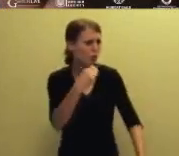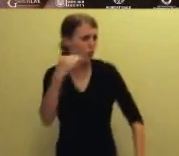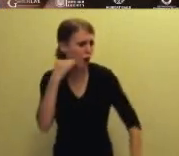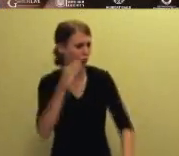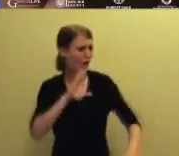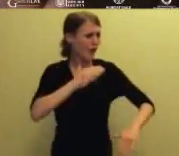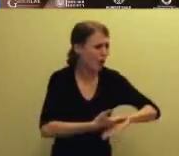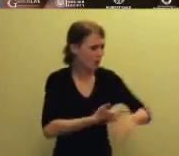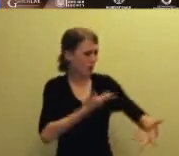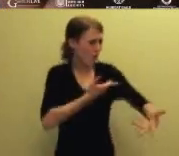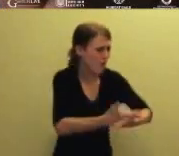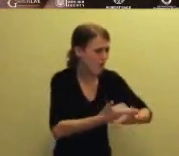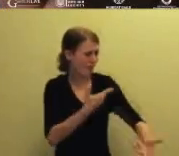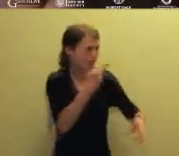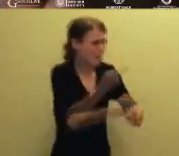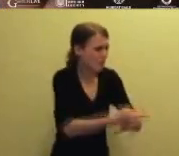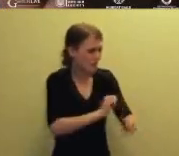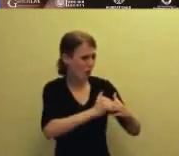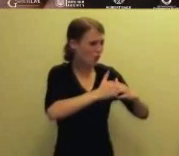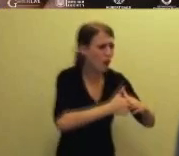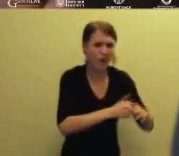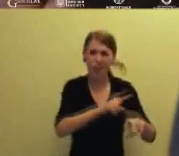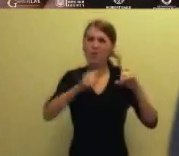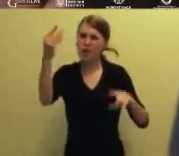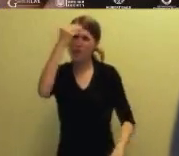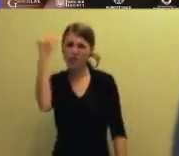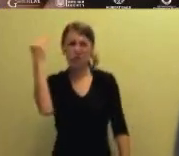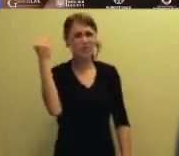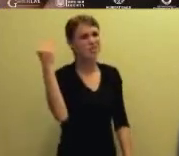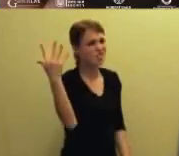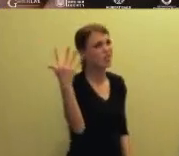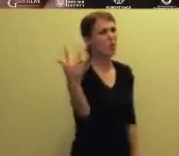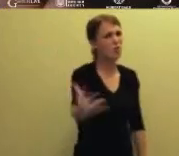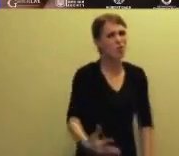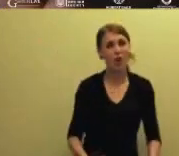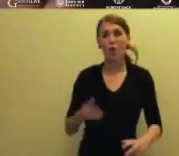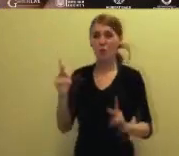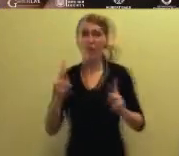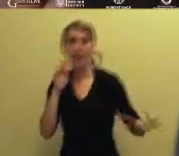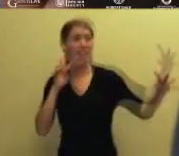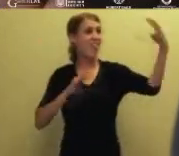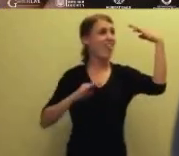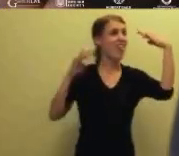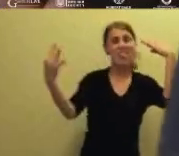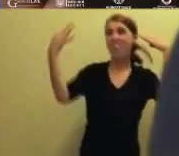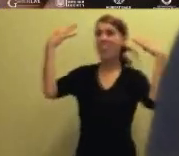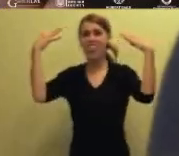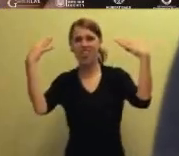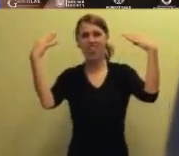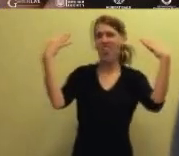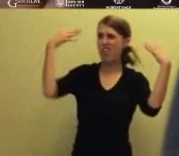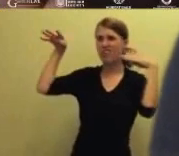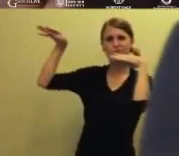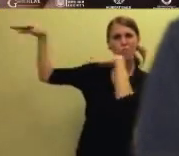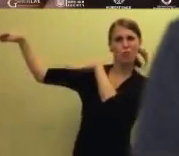por qué claro es el problema que hay con the drive que como necesita imperiosamente sustentarse en planos muy